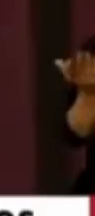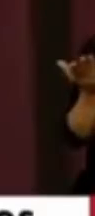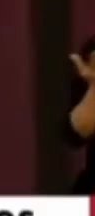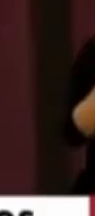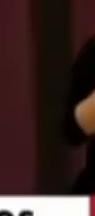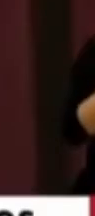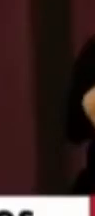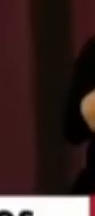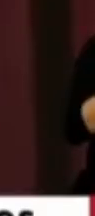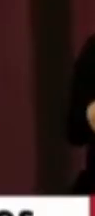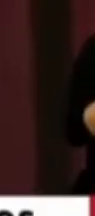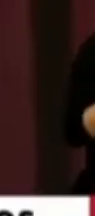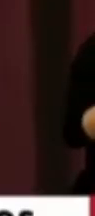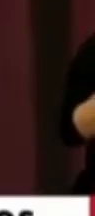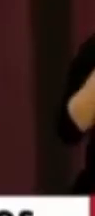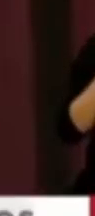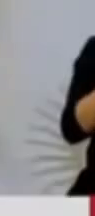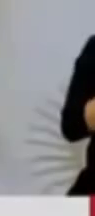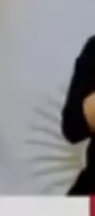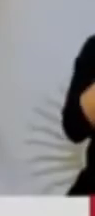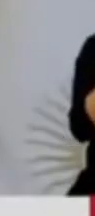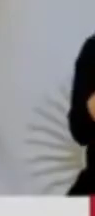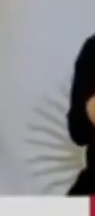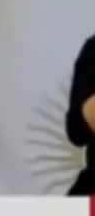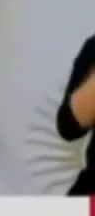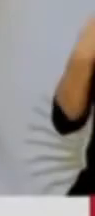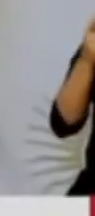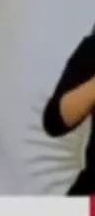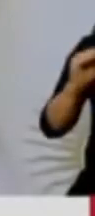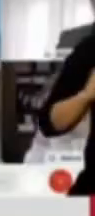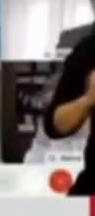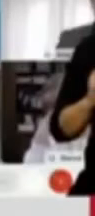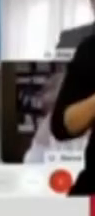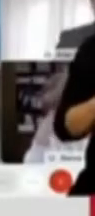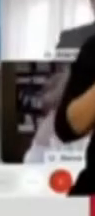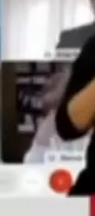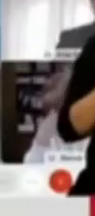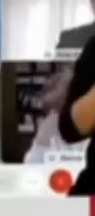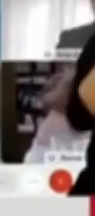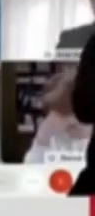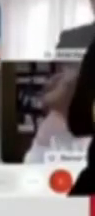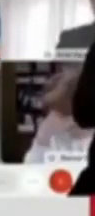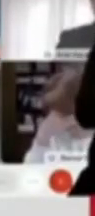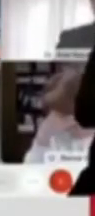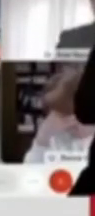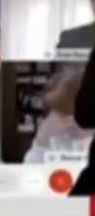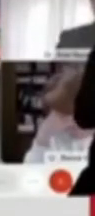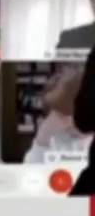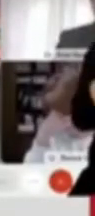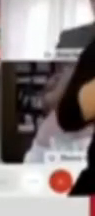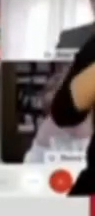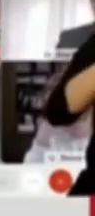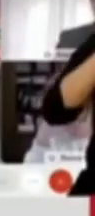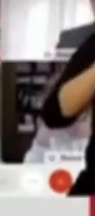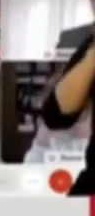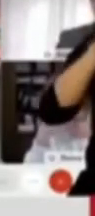modificar, atento a las solicitudes de otros diputados, el 124, 125